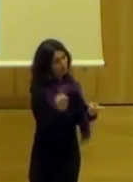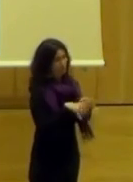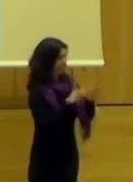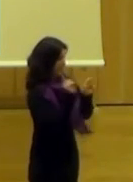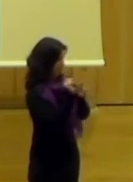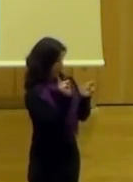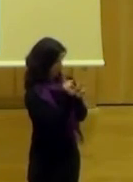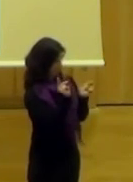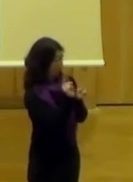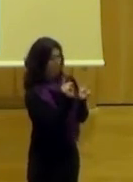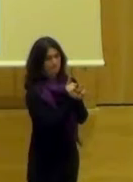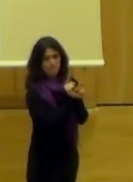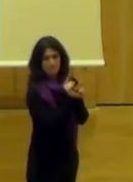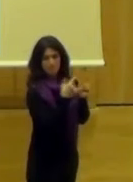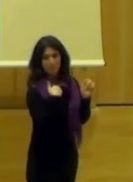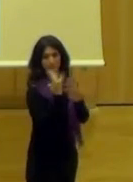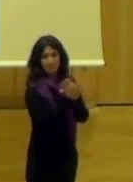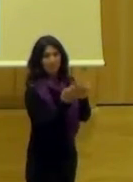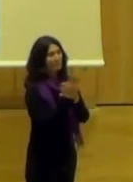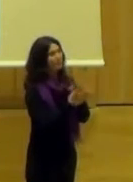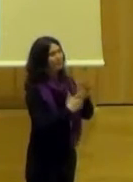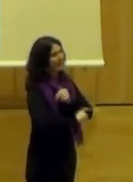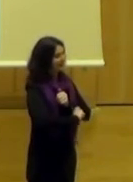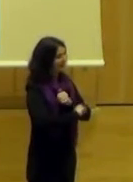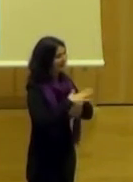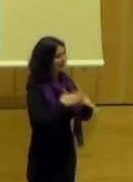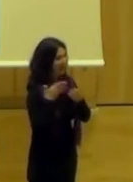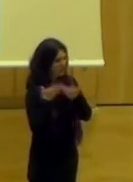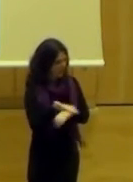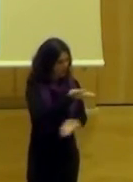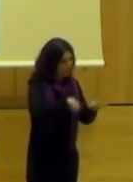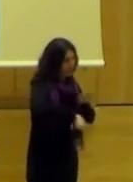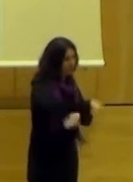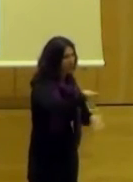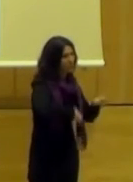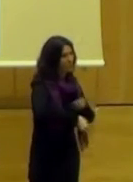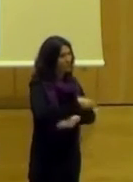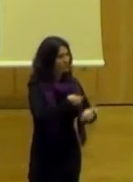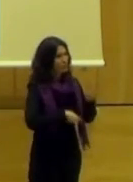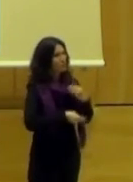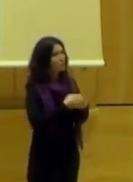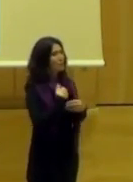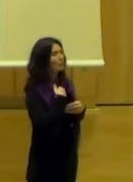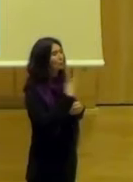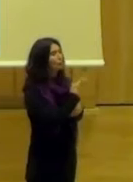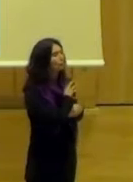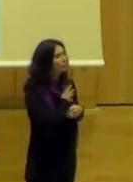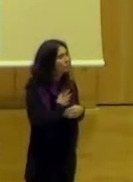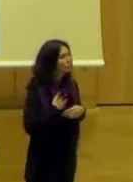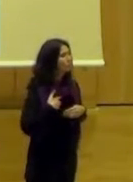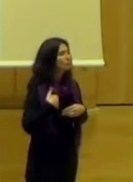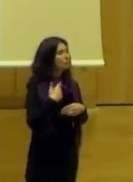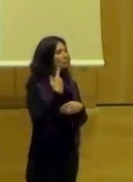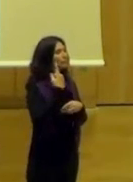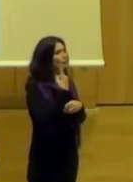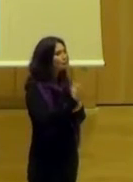bueno, muy brevemente, cuando hablábamos de las estrategias de ayuda mutua, también, bueno, nosotros mismos veíamos